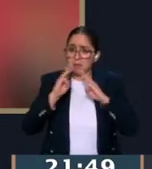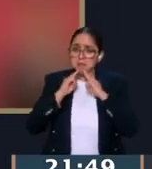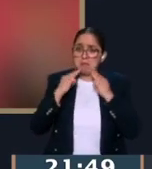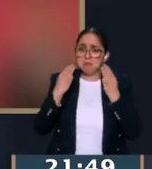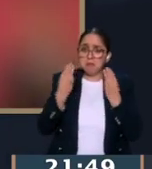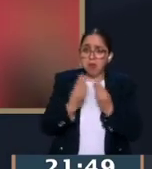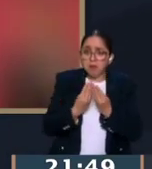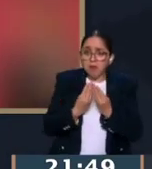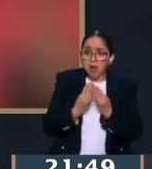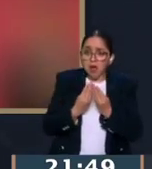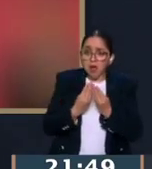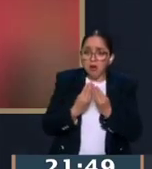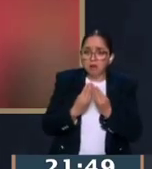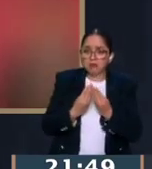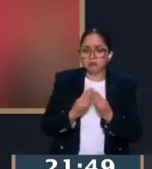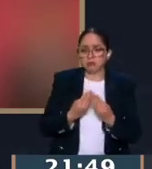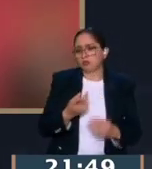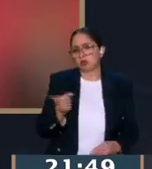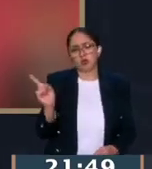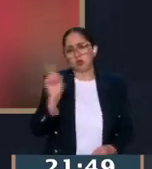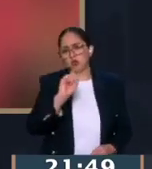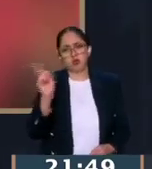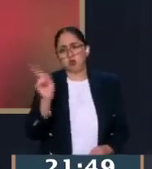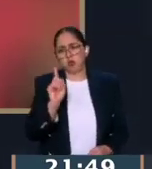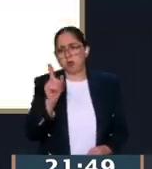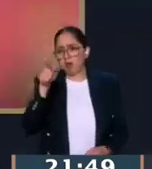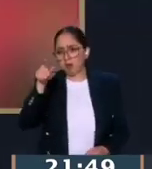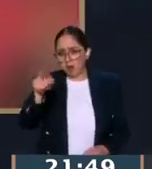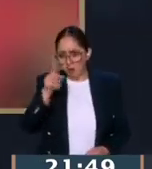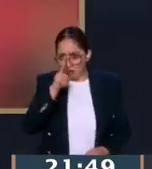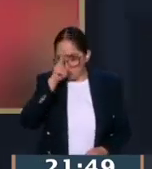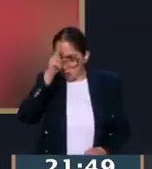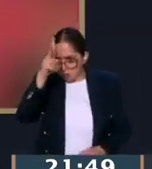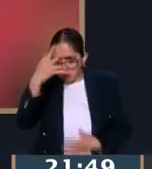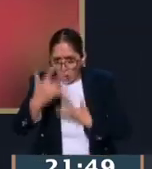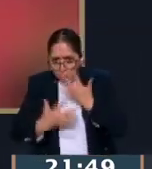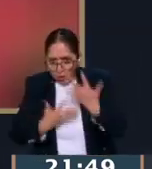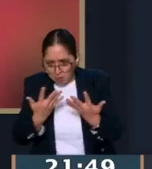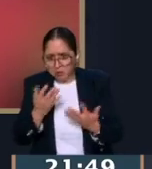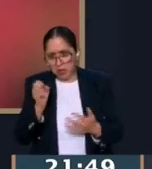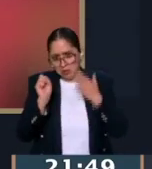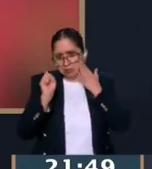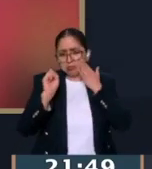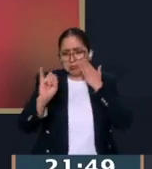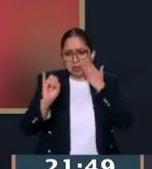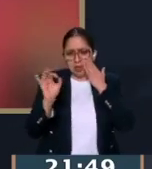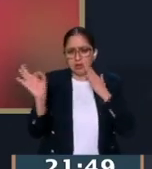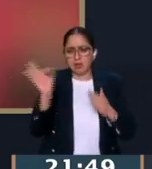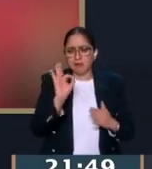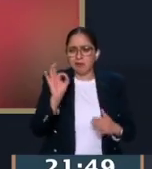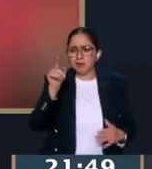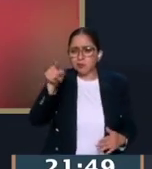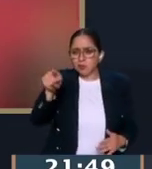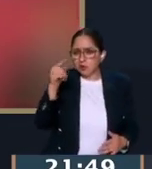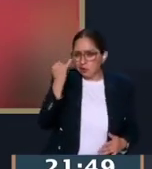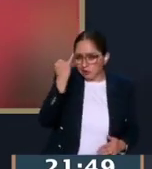presidente? ¿No actúen con violencia? Claro que sí. Si ese es el planteamiento,